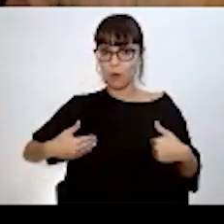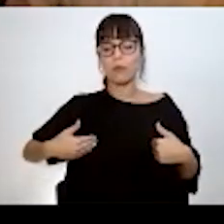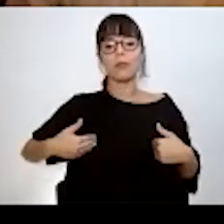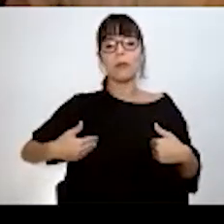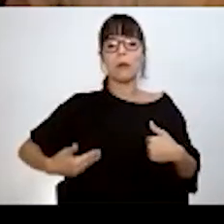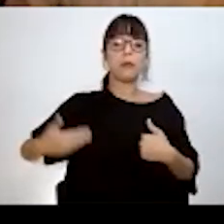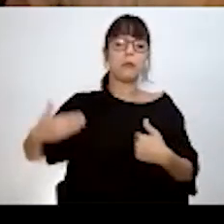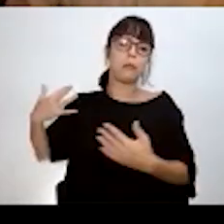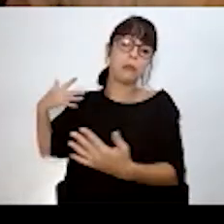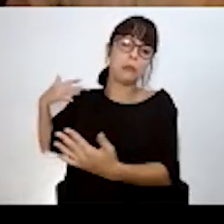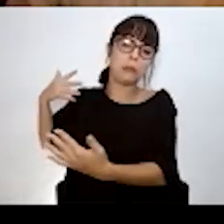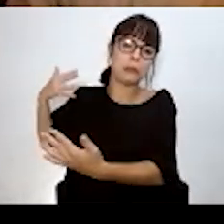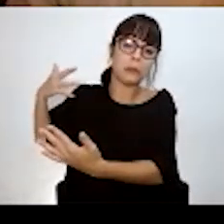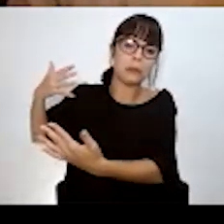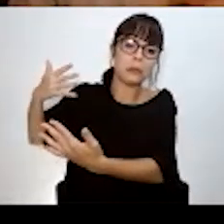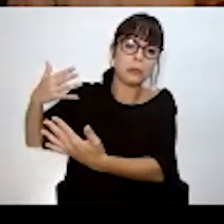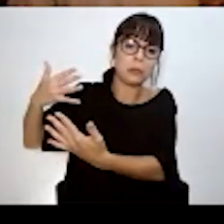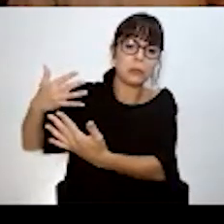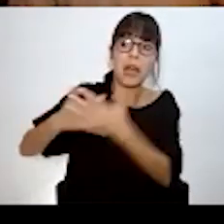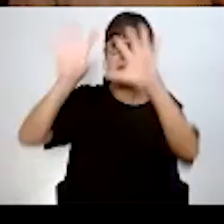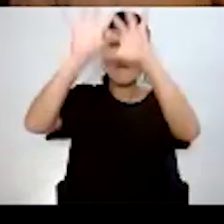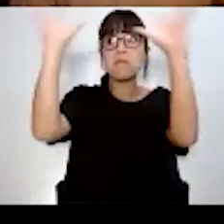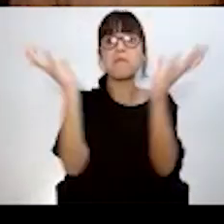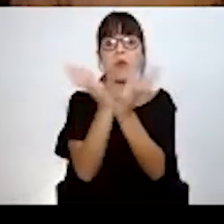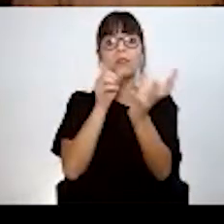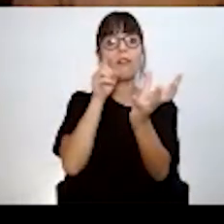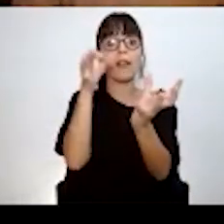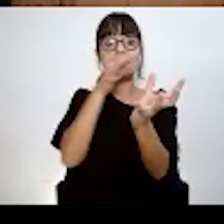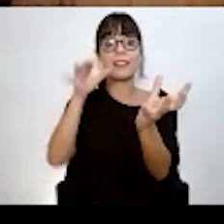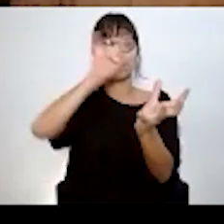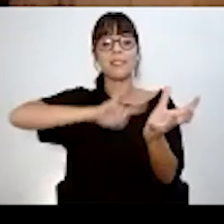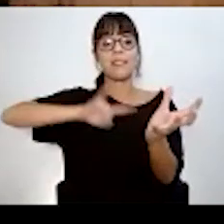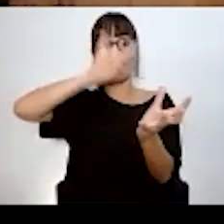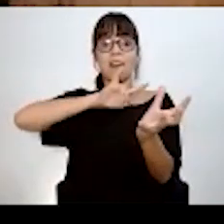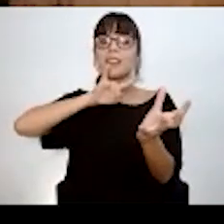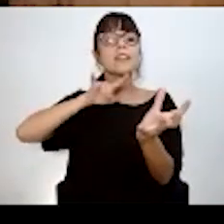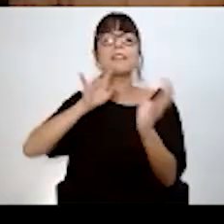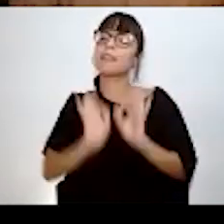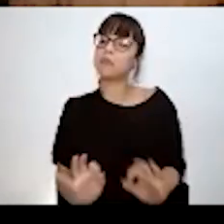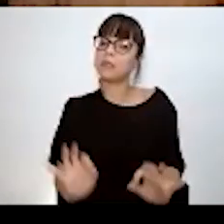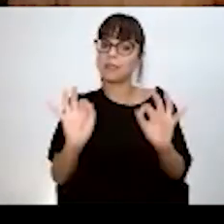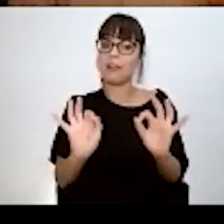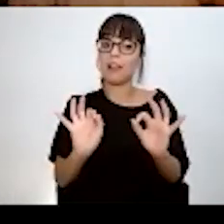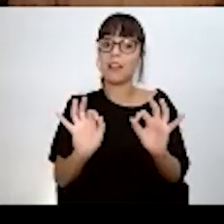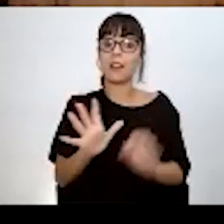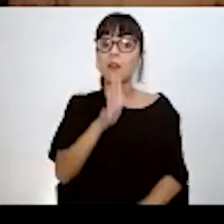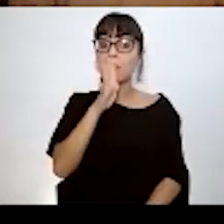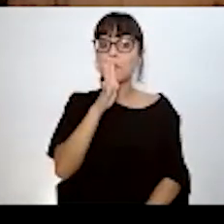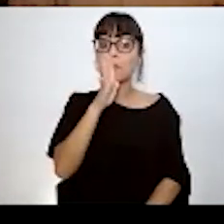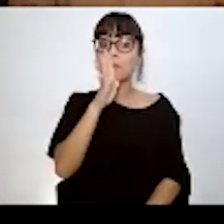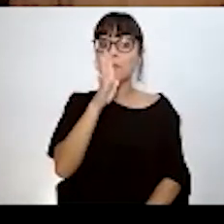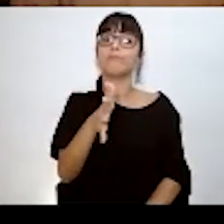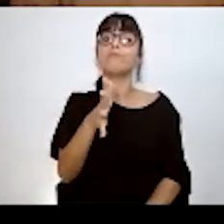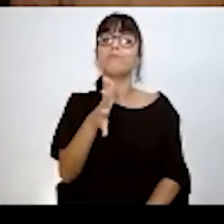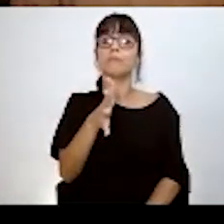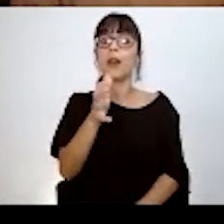el territorio, por todo el planeta. Y las islas constituyen, como les decía, casi un hito especial, porque suponen un